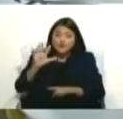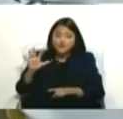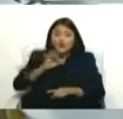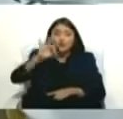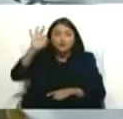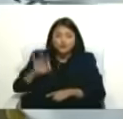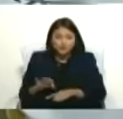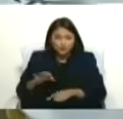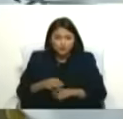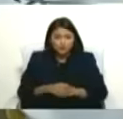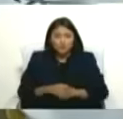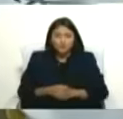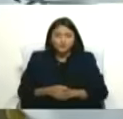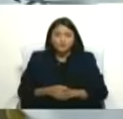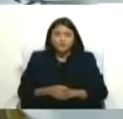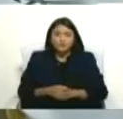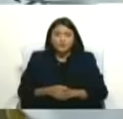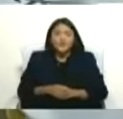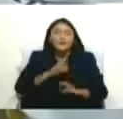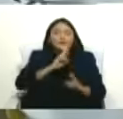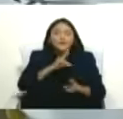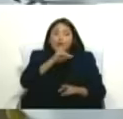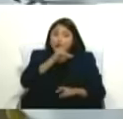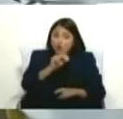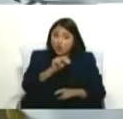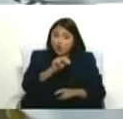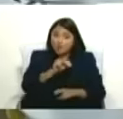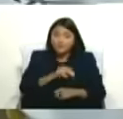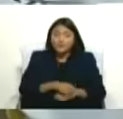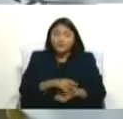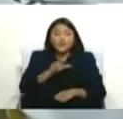96,35%. Opción del no,